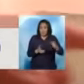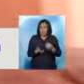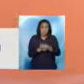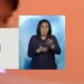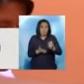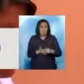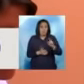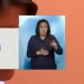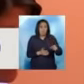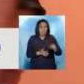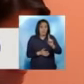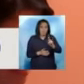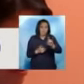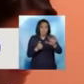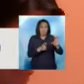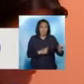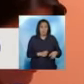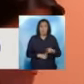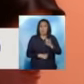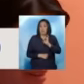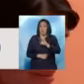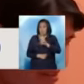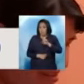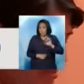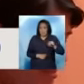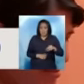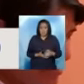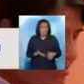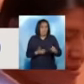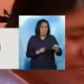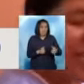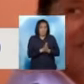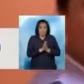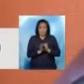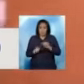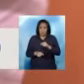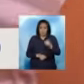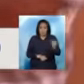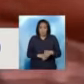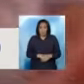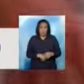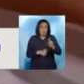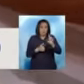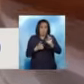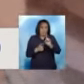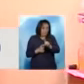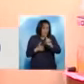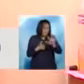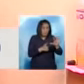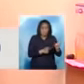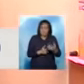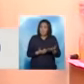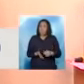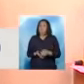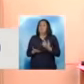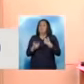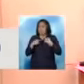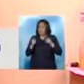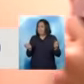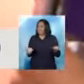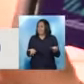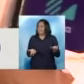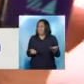Hay pedido para 160 para el Urín. 160 porciones. ¡Wow! 160 porciones. ¿Cuál es el mensaje,